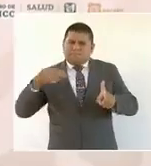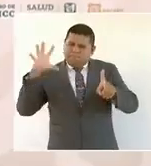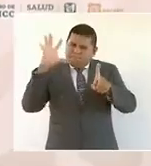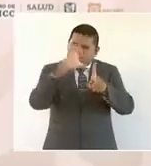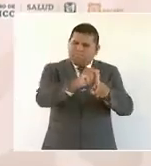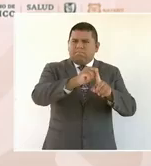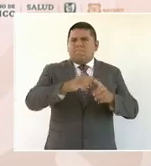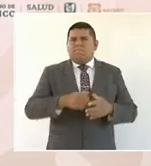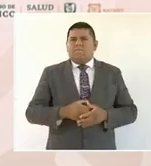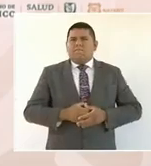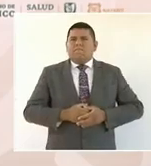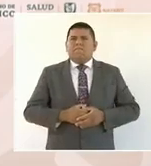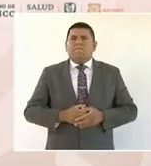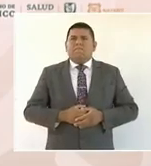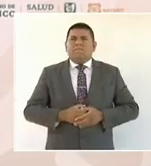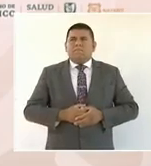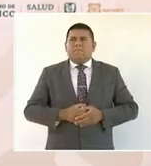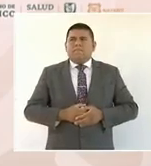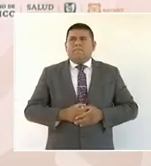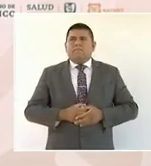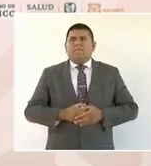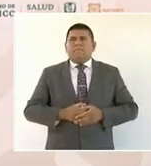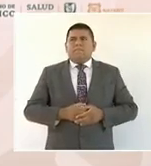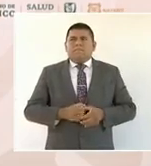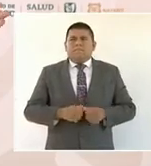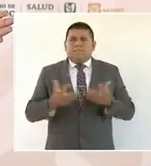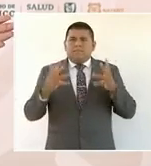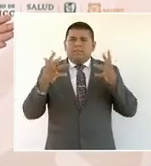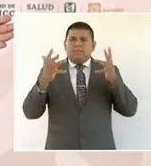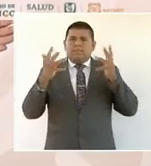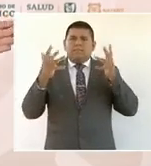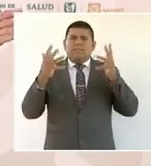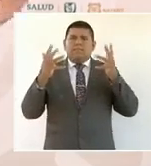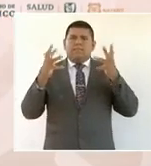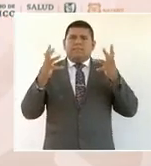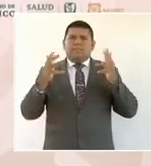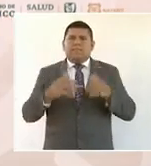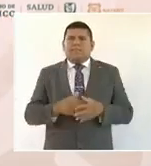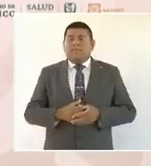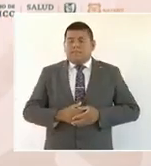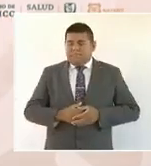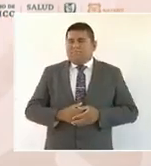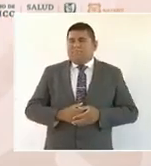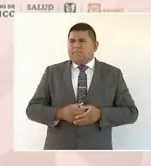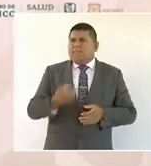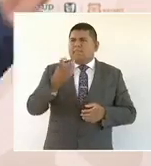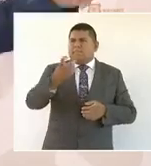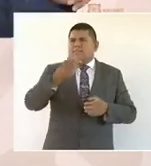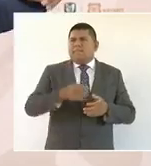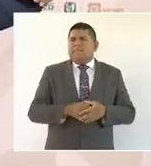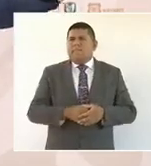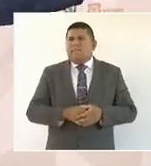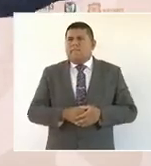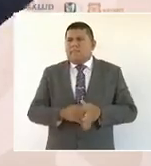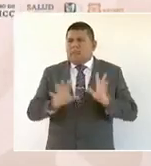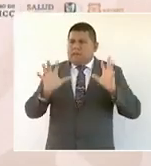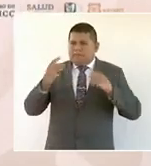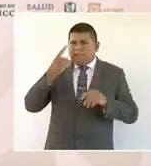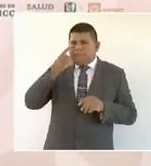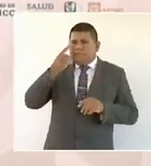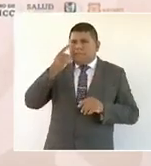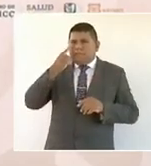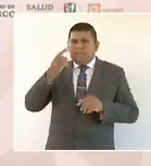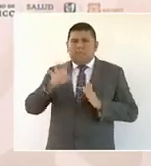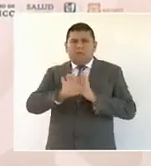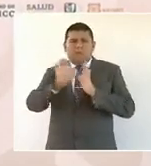En el caso de las instalaciones,